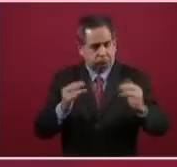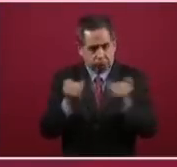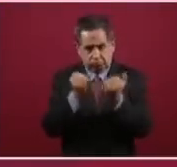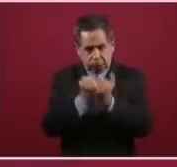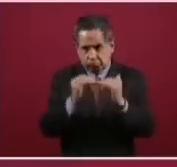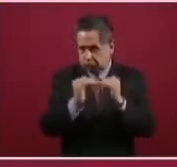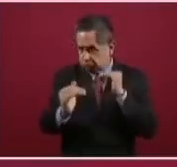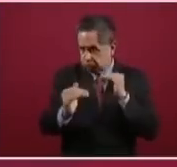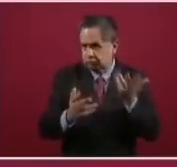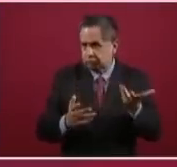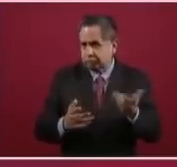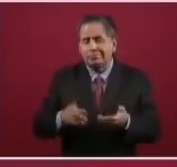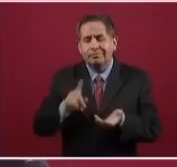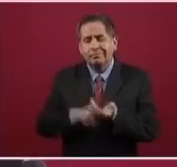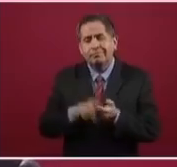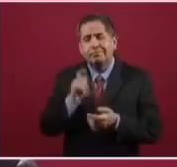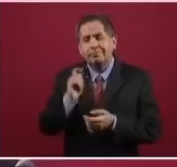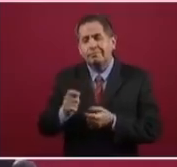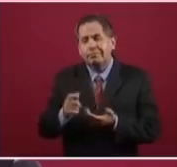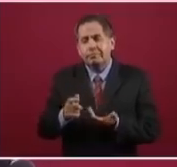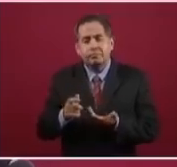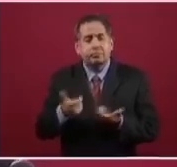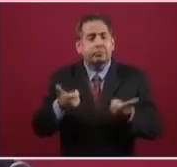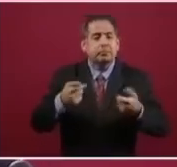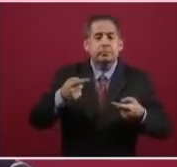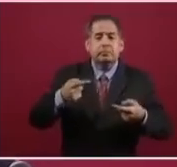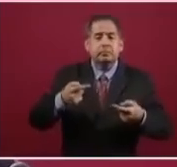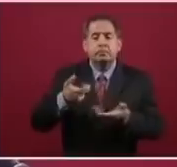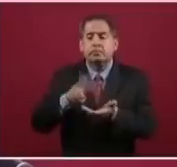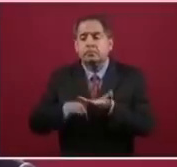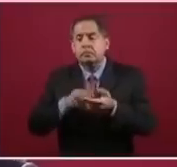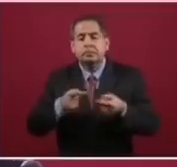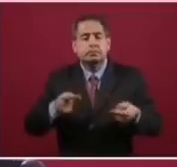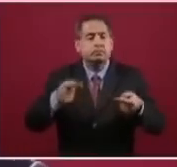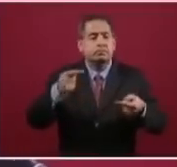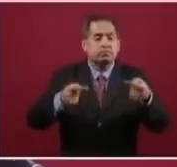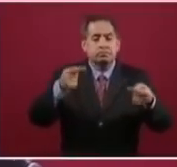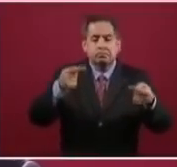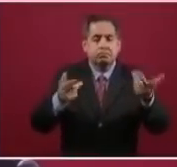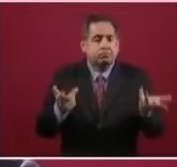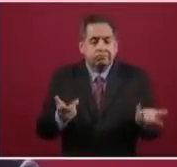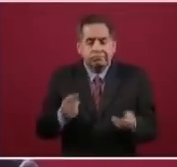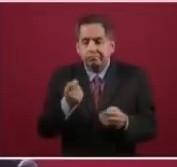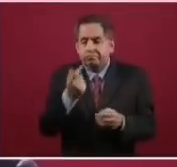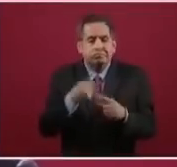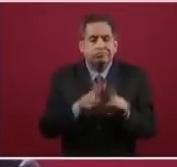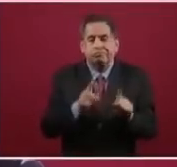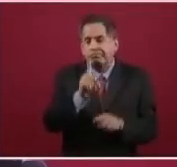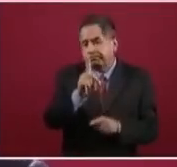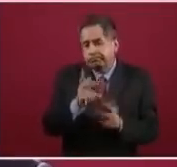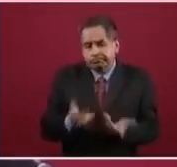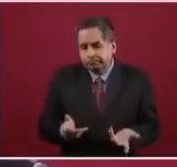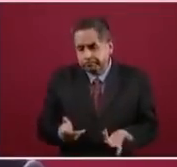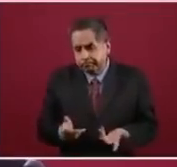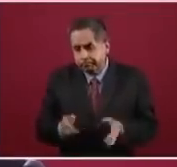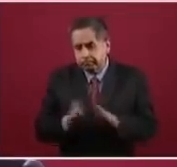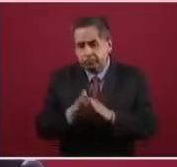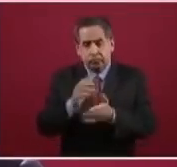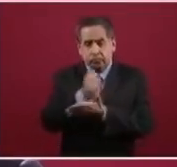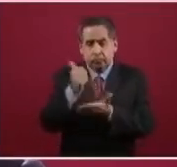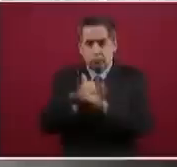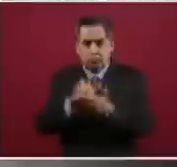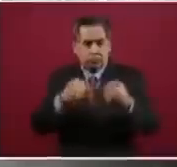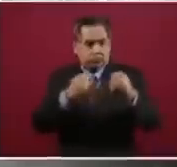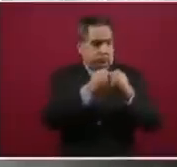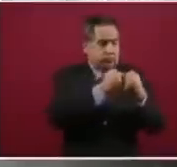efectos prácticos están enfrentando pe precios que tienen que empezarse a parecerse esa es la gran distinción que existe entre las grandes ciudades